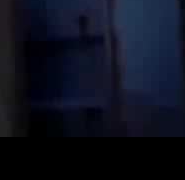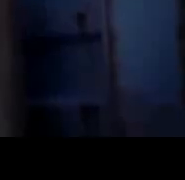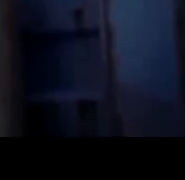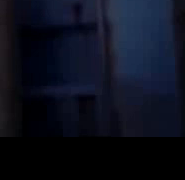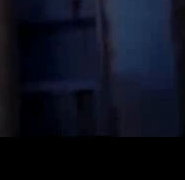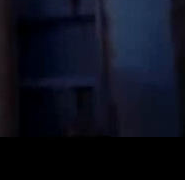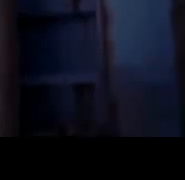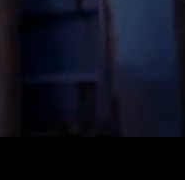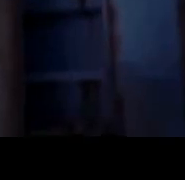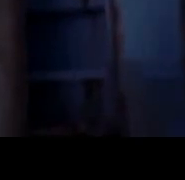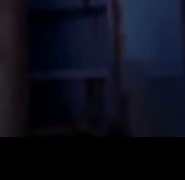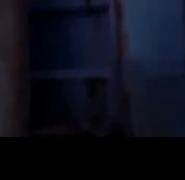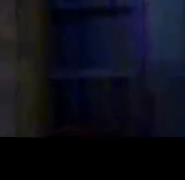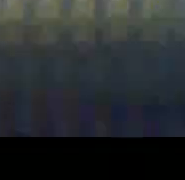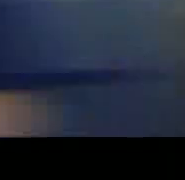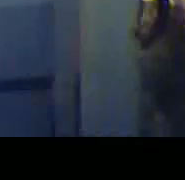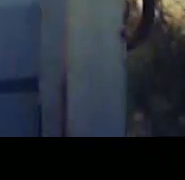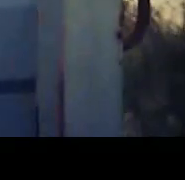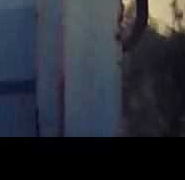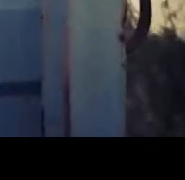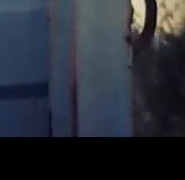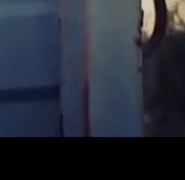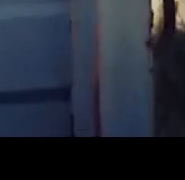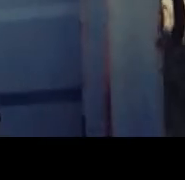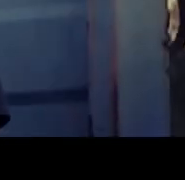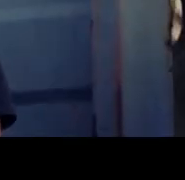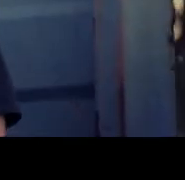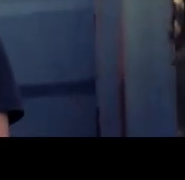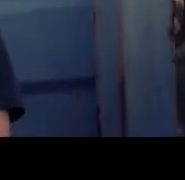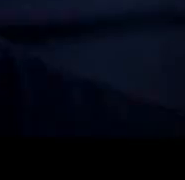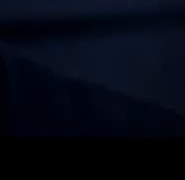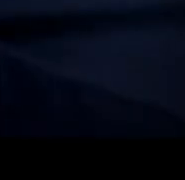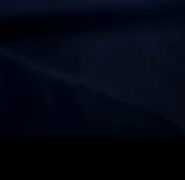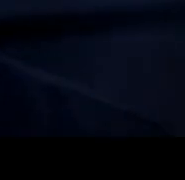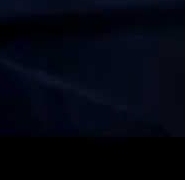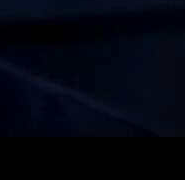Odio la luz, odio la ciudad, odio el invierno primaveral.